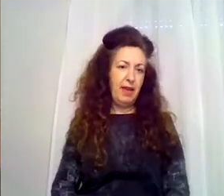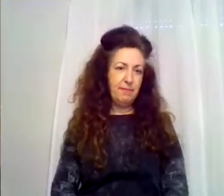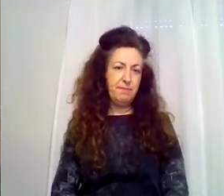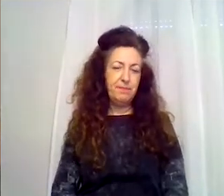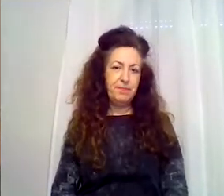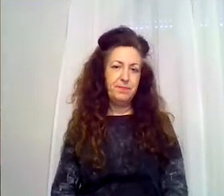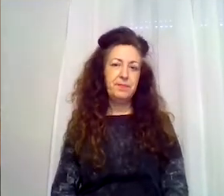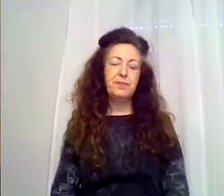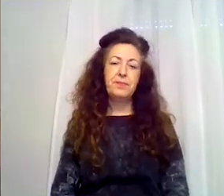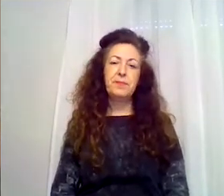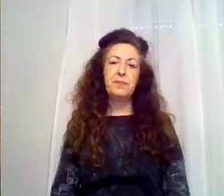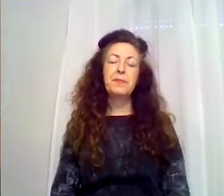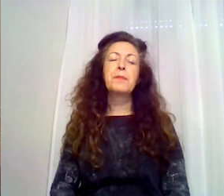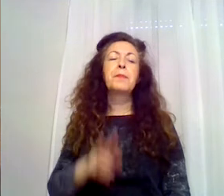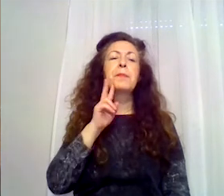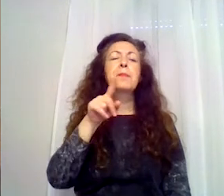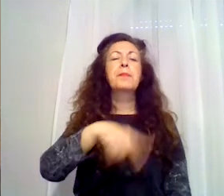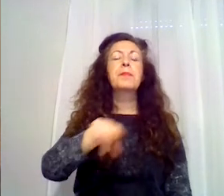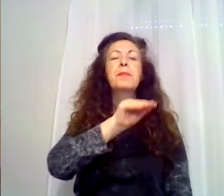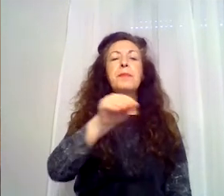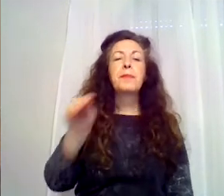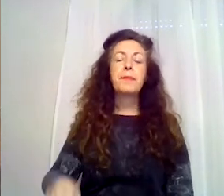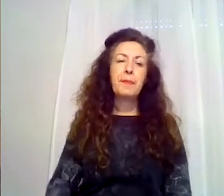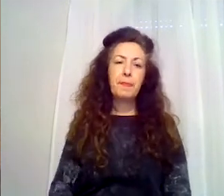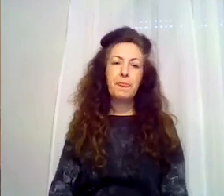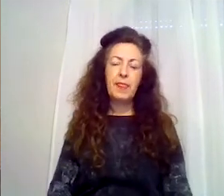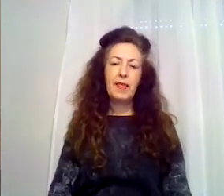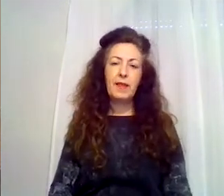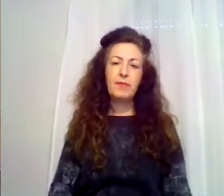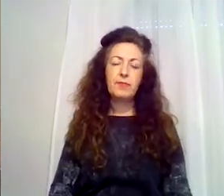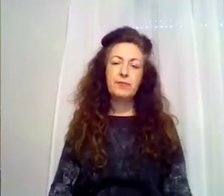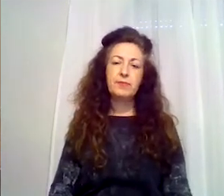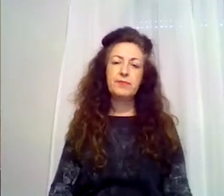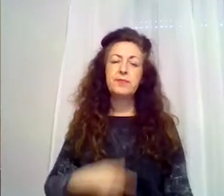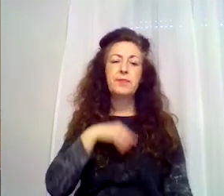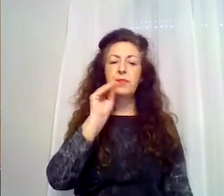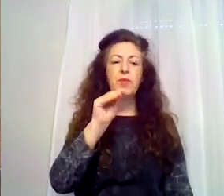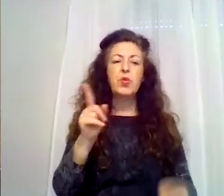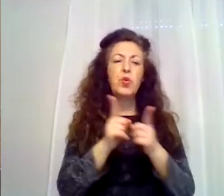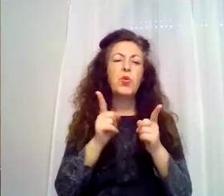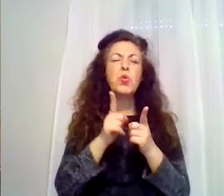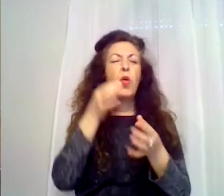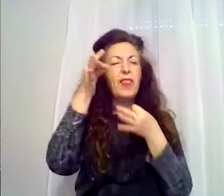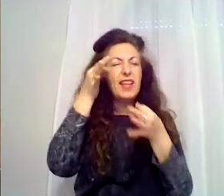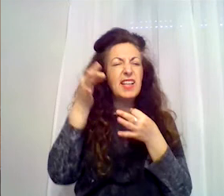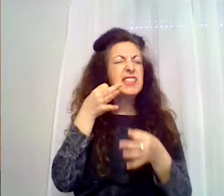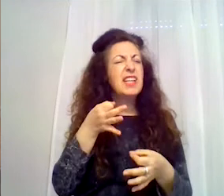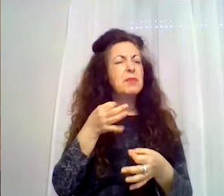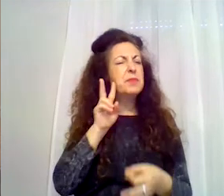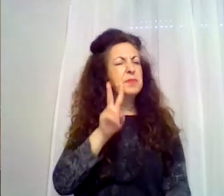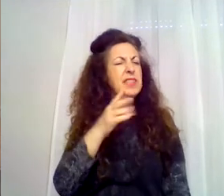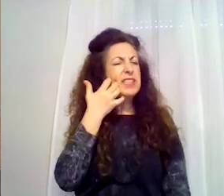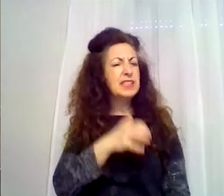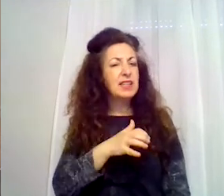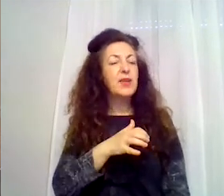se hace es renacer el mundo clásico. Y no solamente desde el punto de vista de la estética, sino también desde el punto de vista